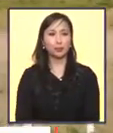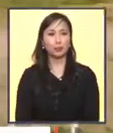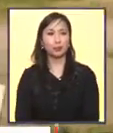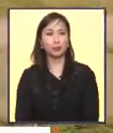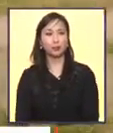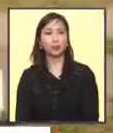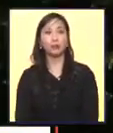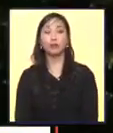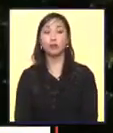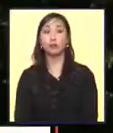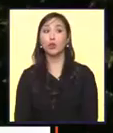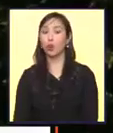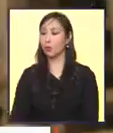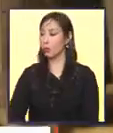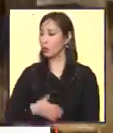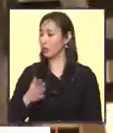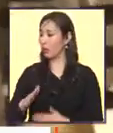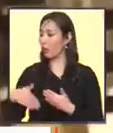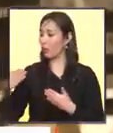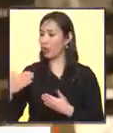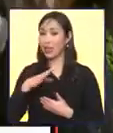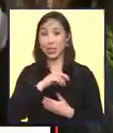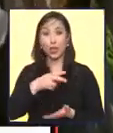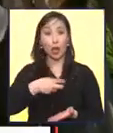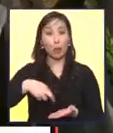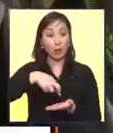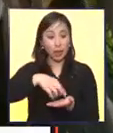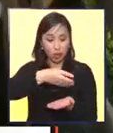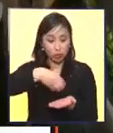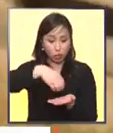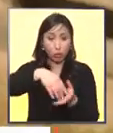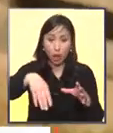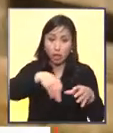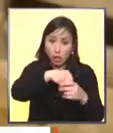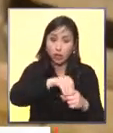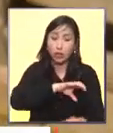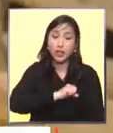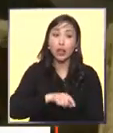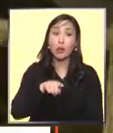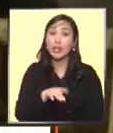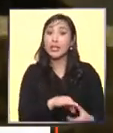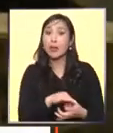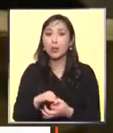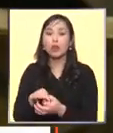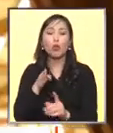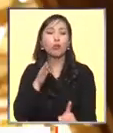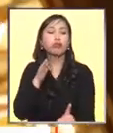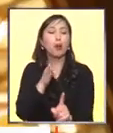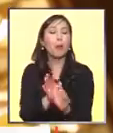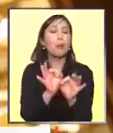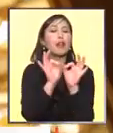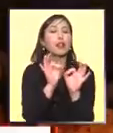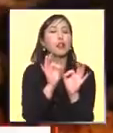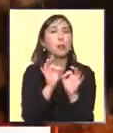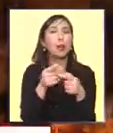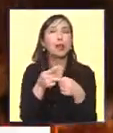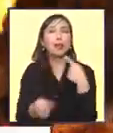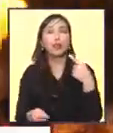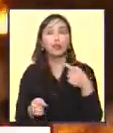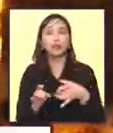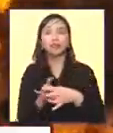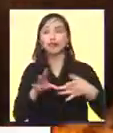Si bien nos hace sentir fuera de Santiago, Pirque es una comuna de la región metropolitana y por eso es un destino perfecto para desconectarnos un poco, salir